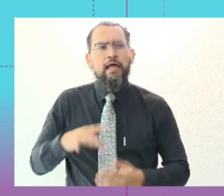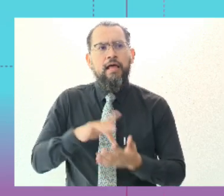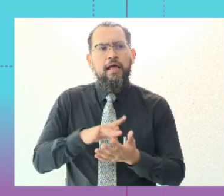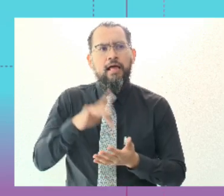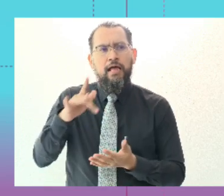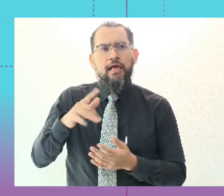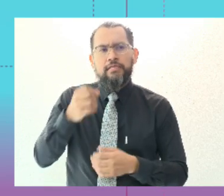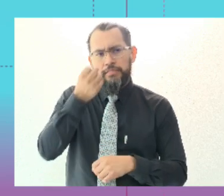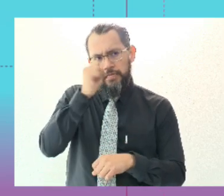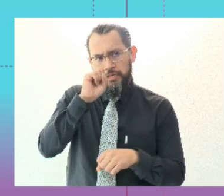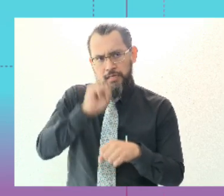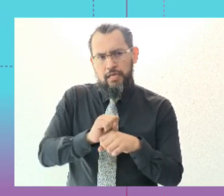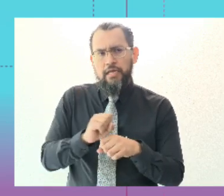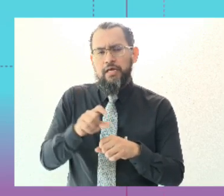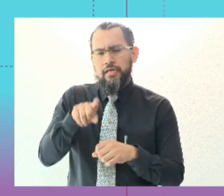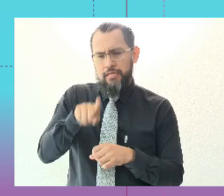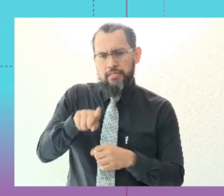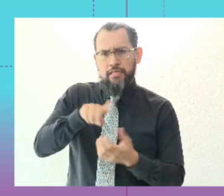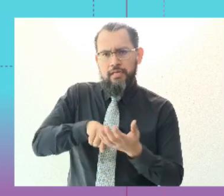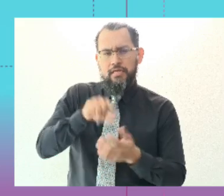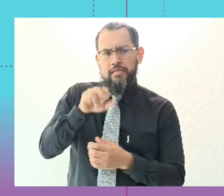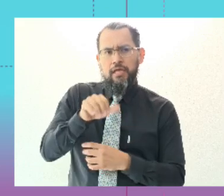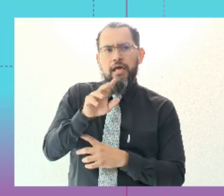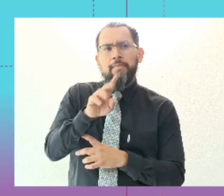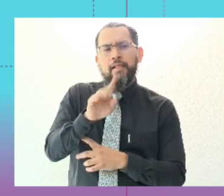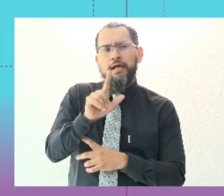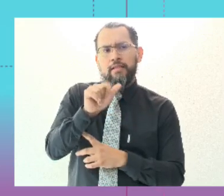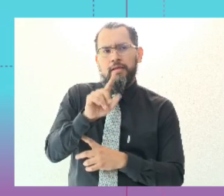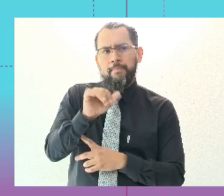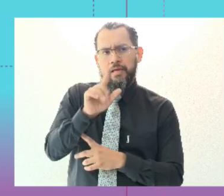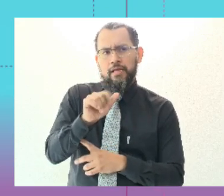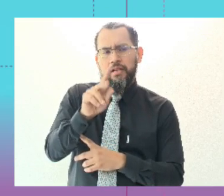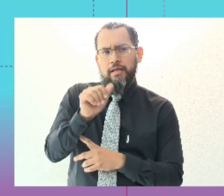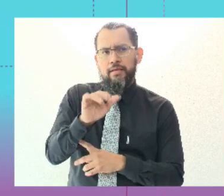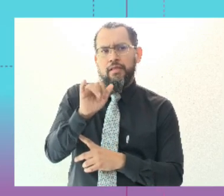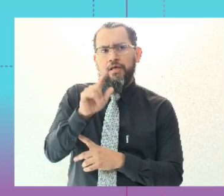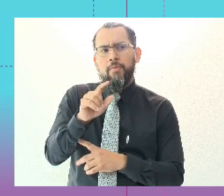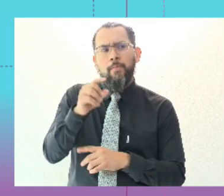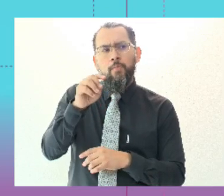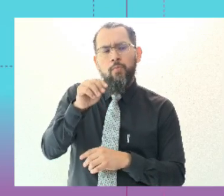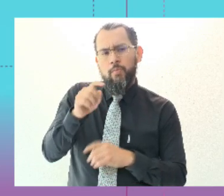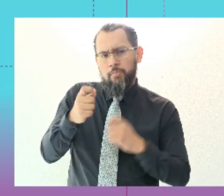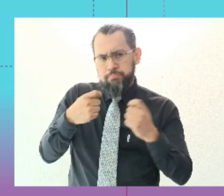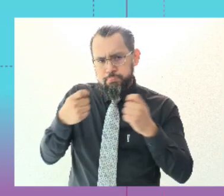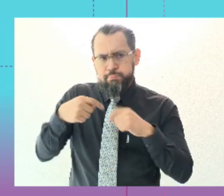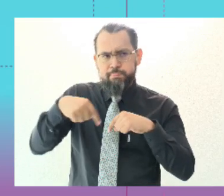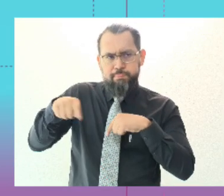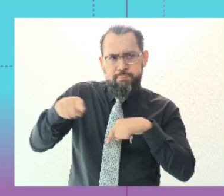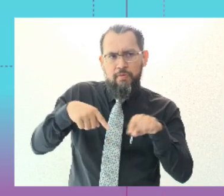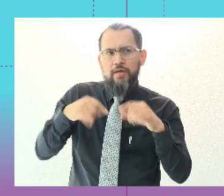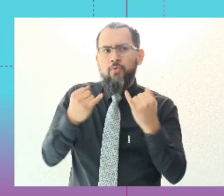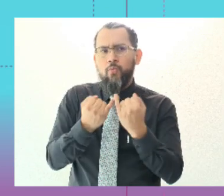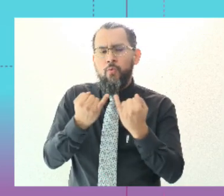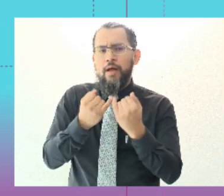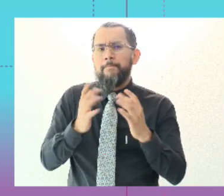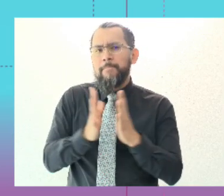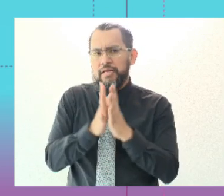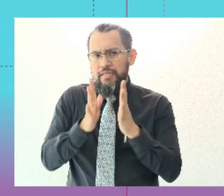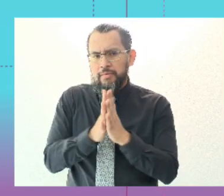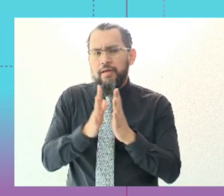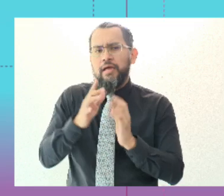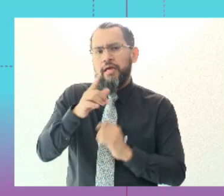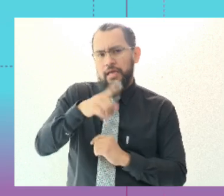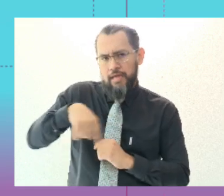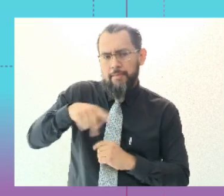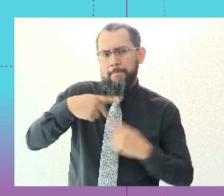Agradecemos a la Secretaria Ejecutiva del INAI, Laura Perla González Dávila, su gentil moderación, así como la participación de quienes integraron